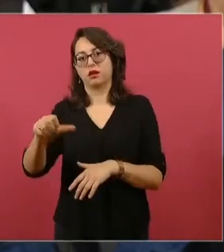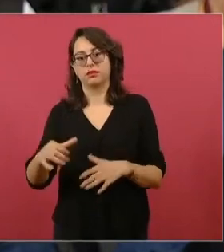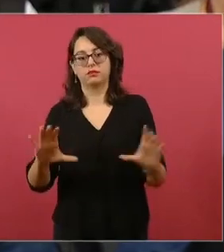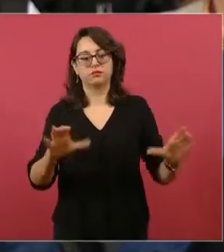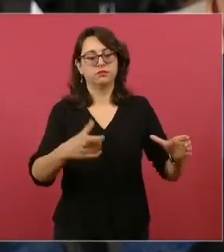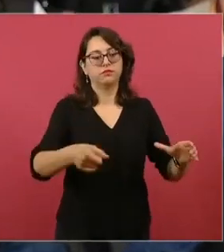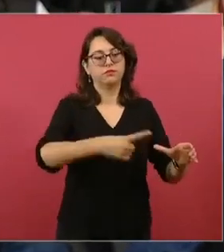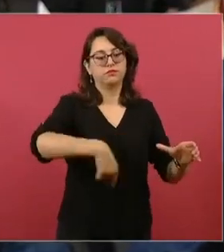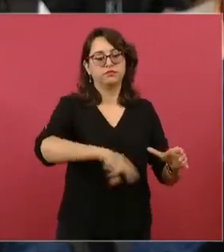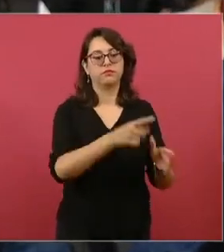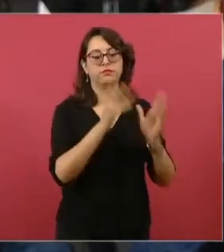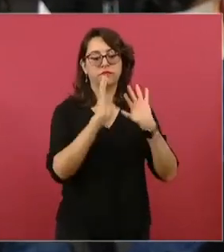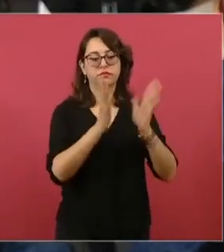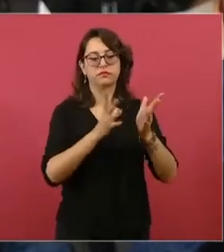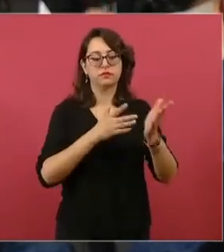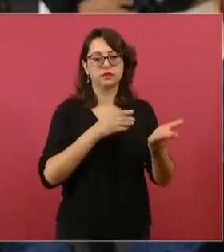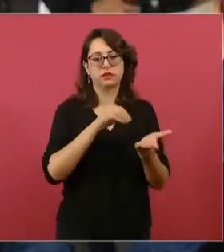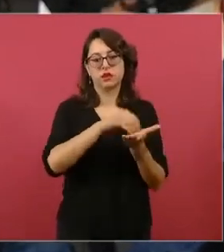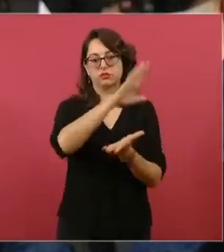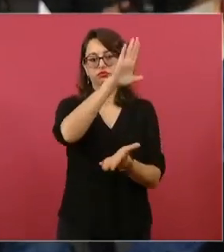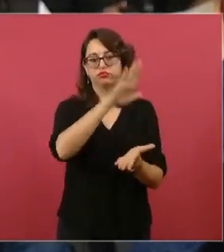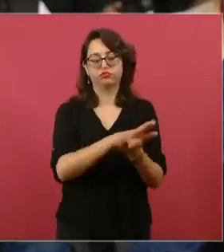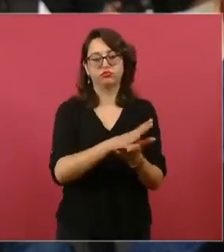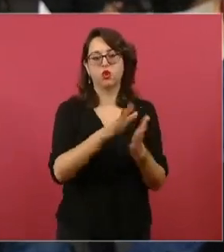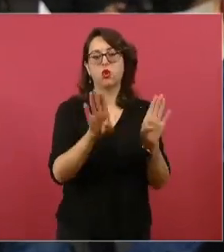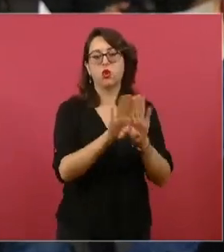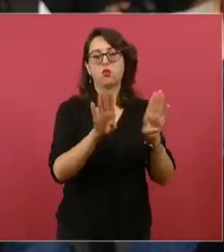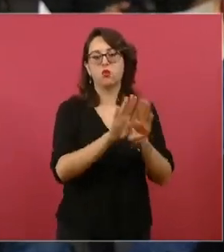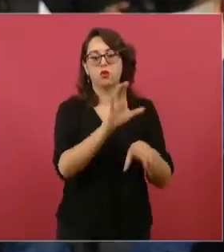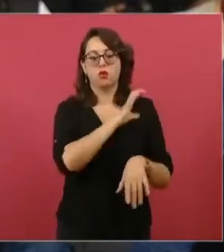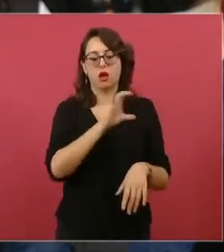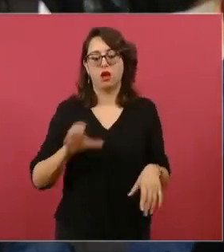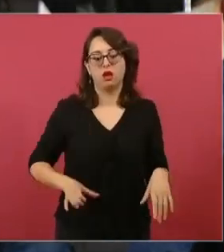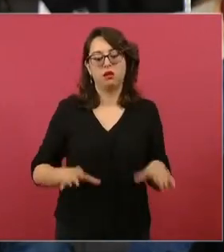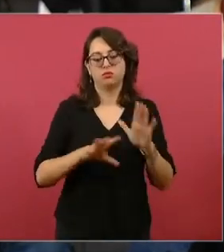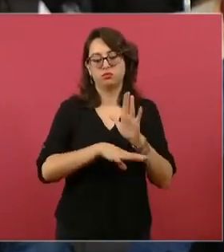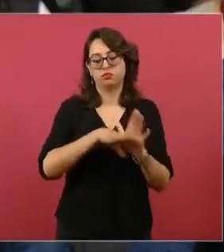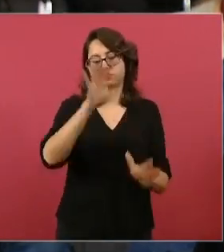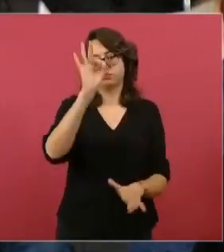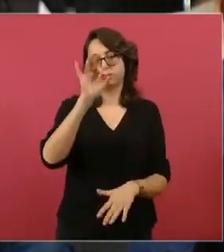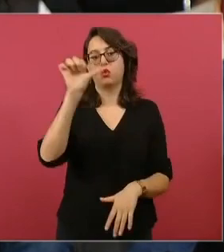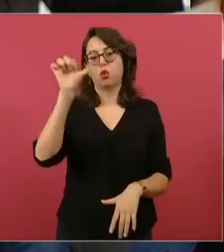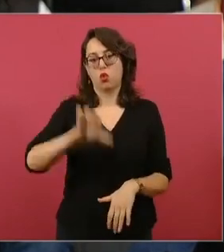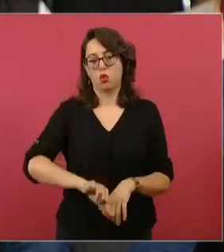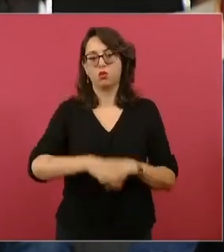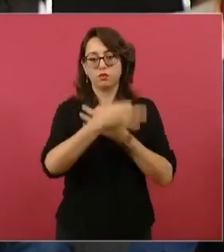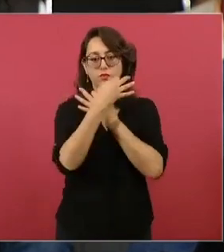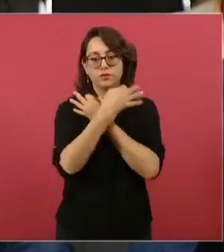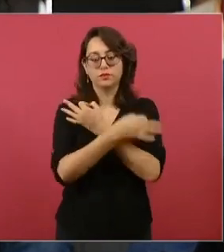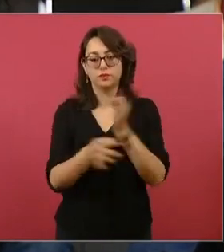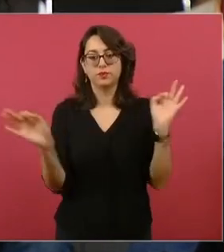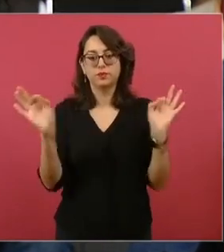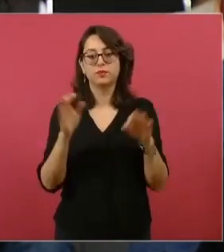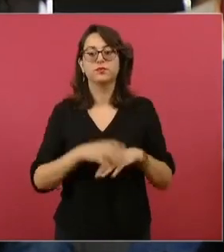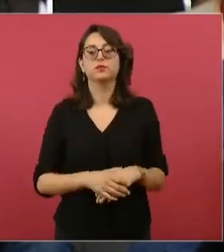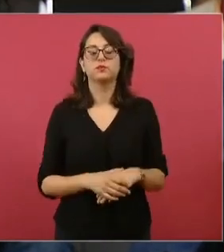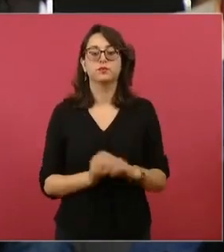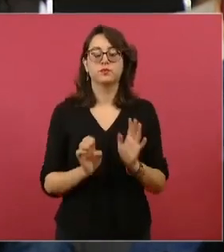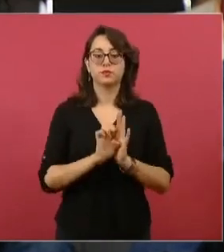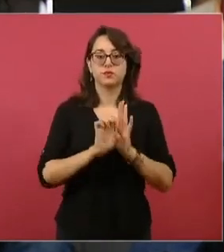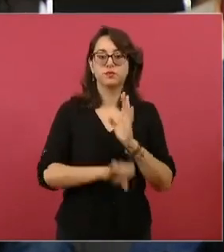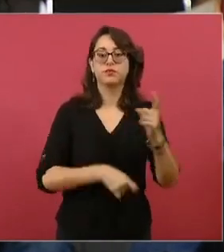hecho, ya se adelantaron algunos de los puntos, tienen que ver algunos, por ejemplo, con debates, recolección de